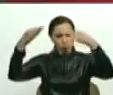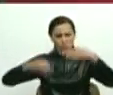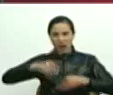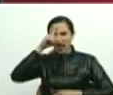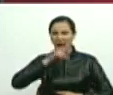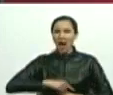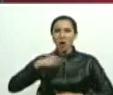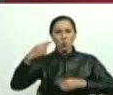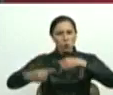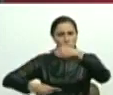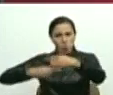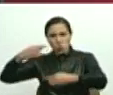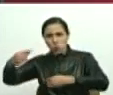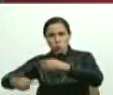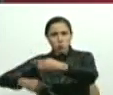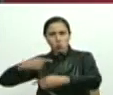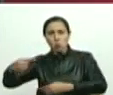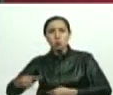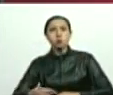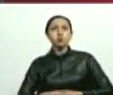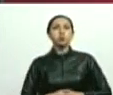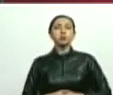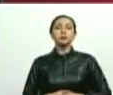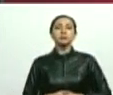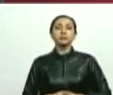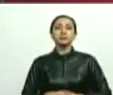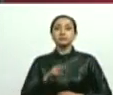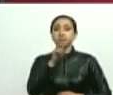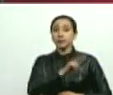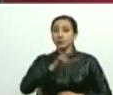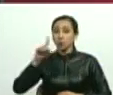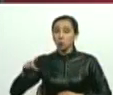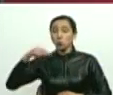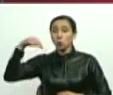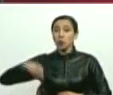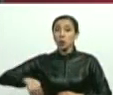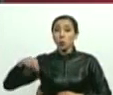que están por venir. El 21 de noviembre,